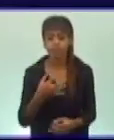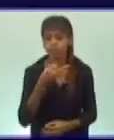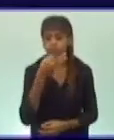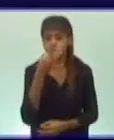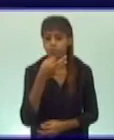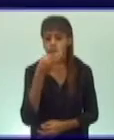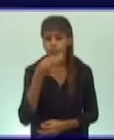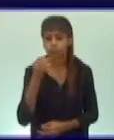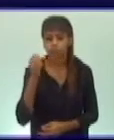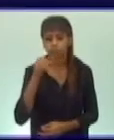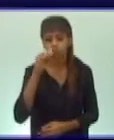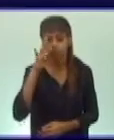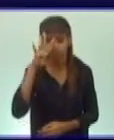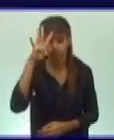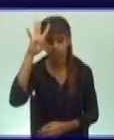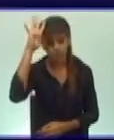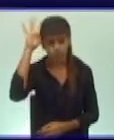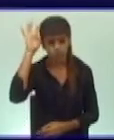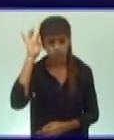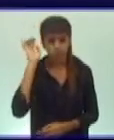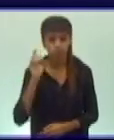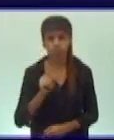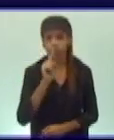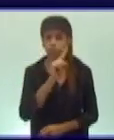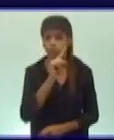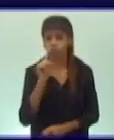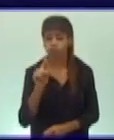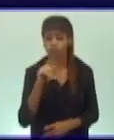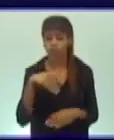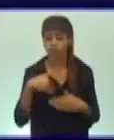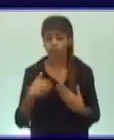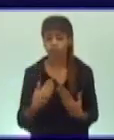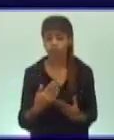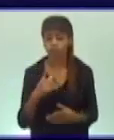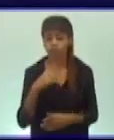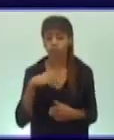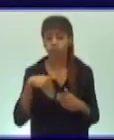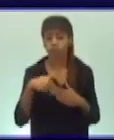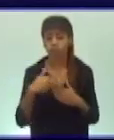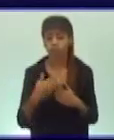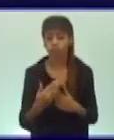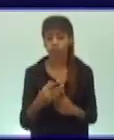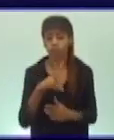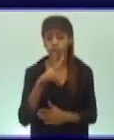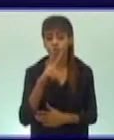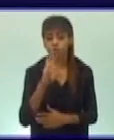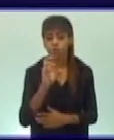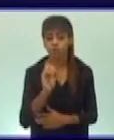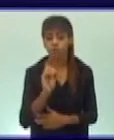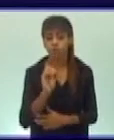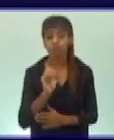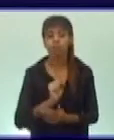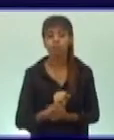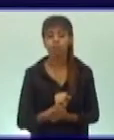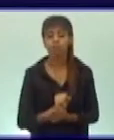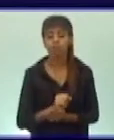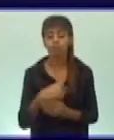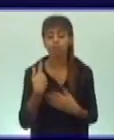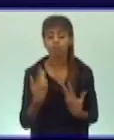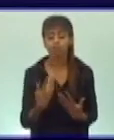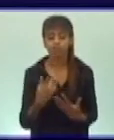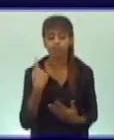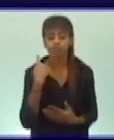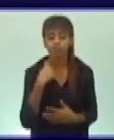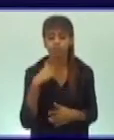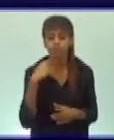nuestro presidente de la República el 11 de abril del 2020. Es por ello entonces que les